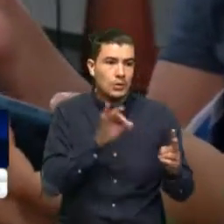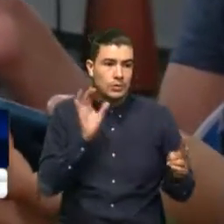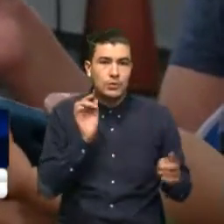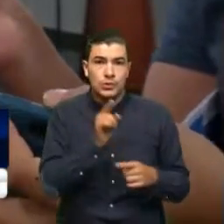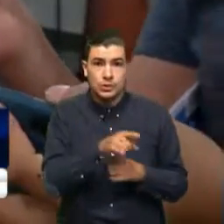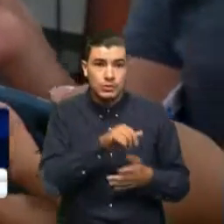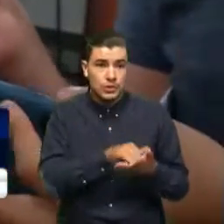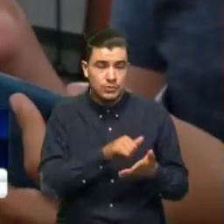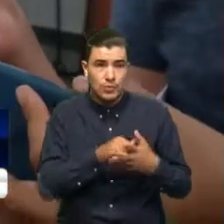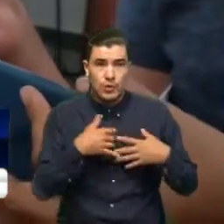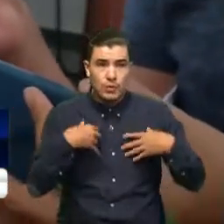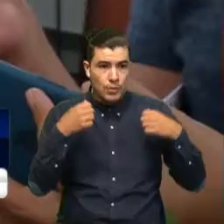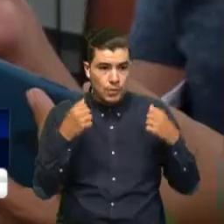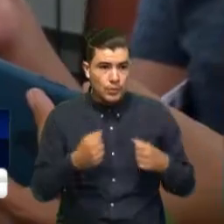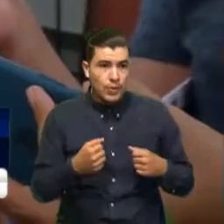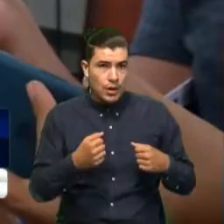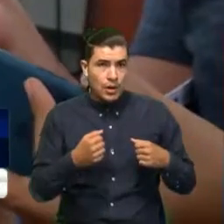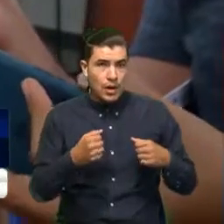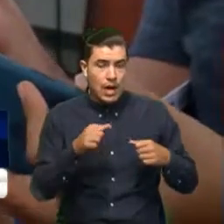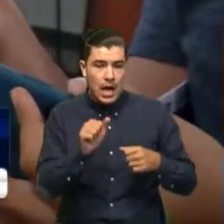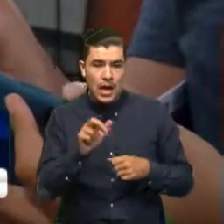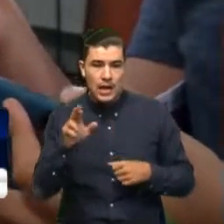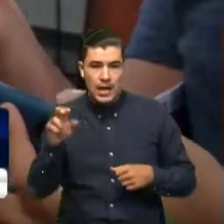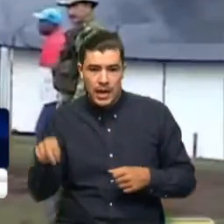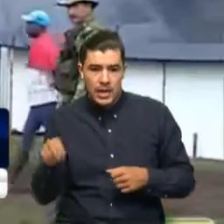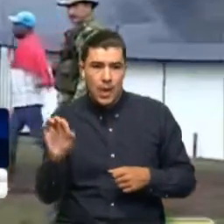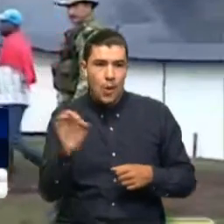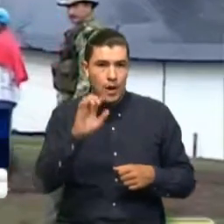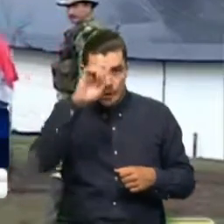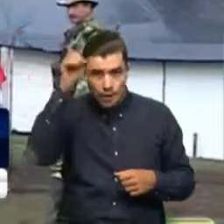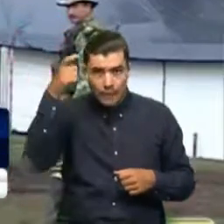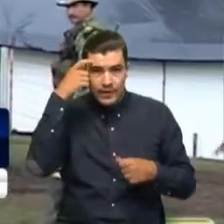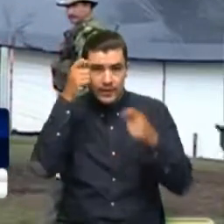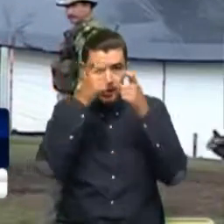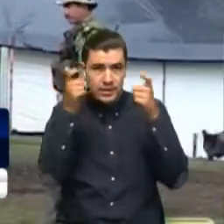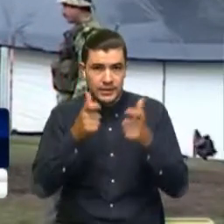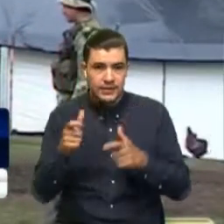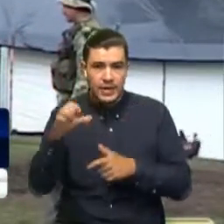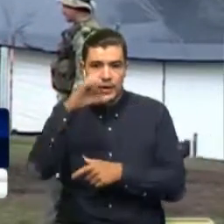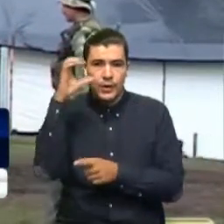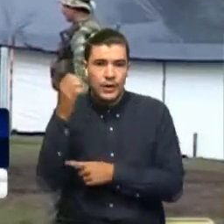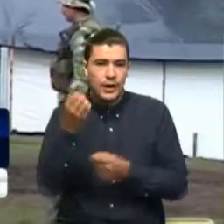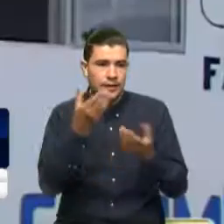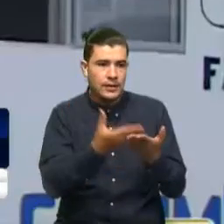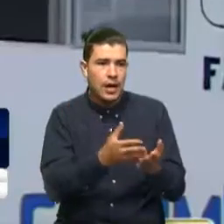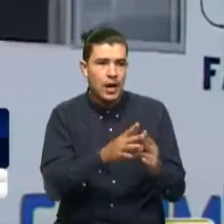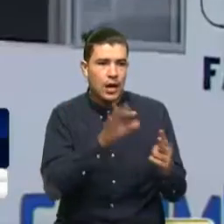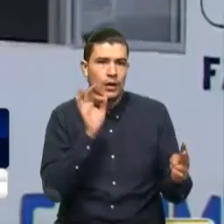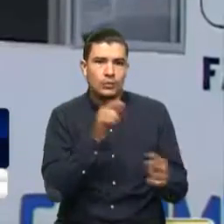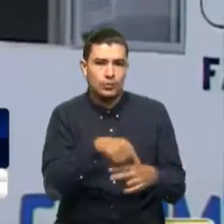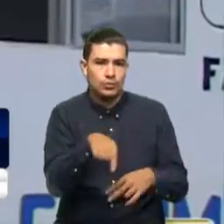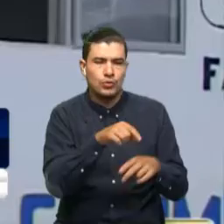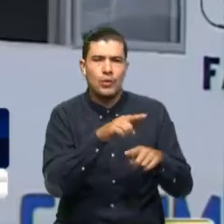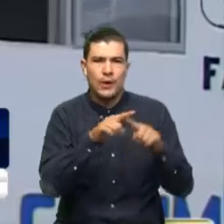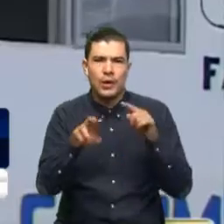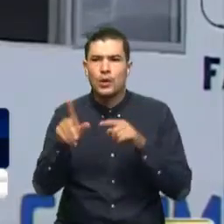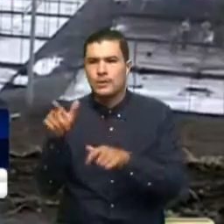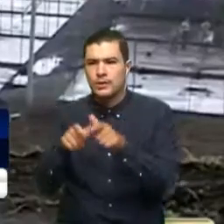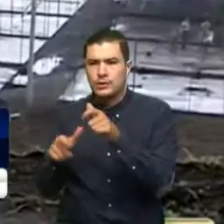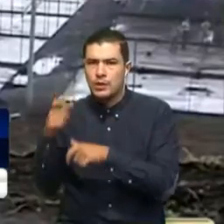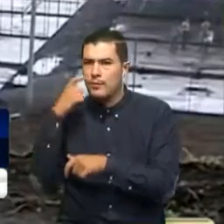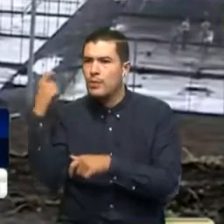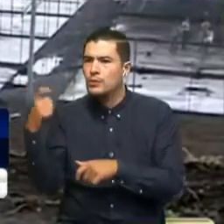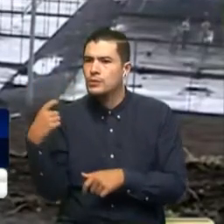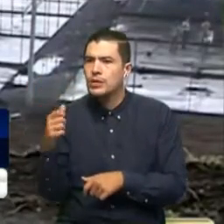propio la propia a rn o el gobierno les ha dado pero muchos de ellos han ido a buscar otras fuentes de